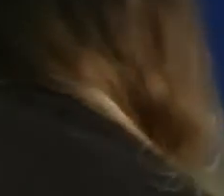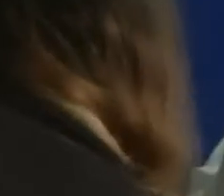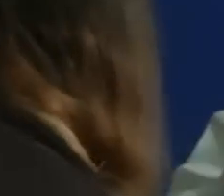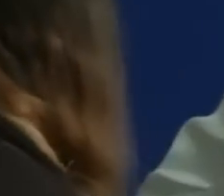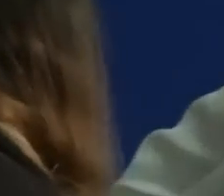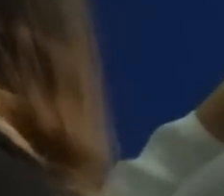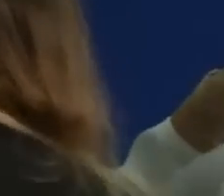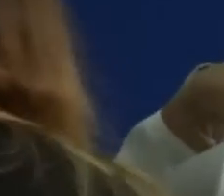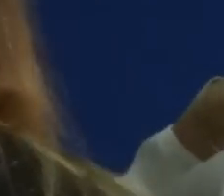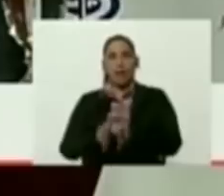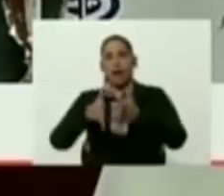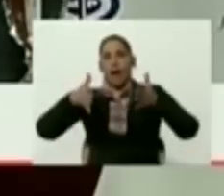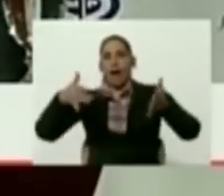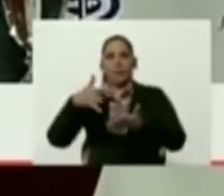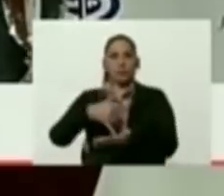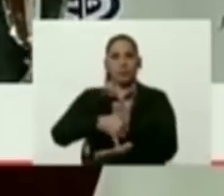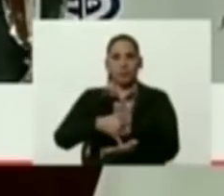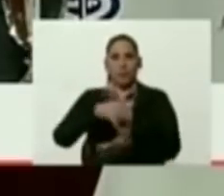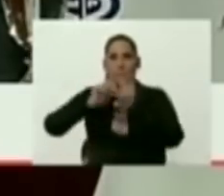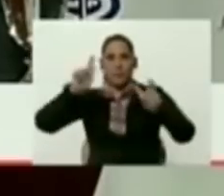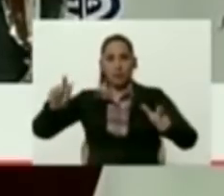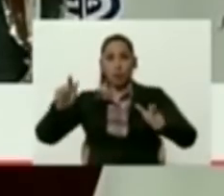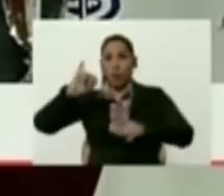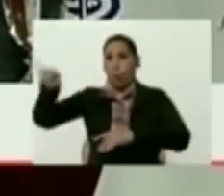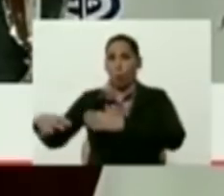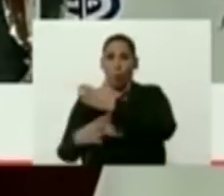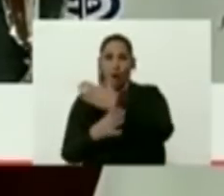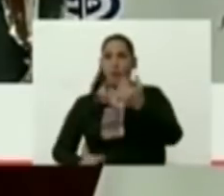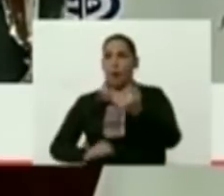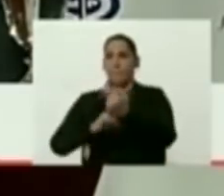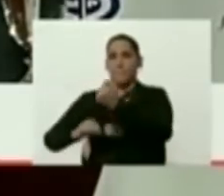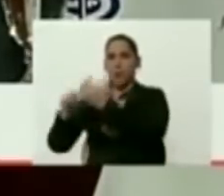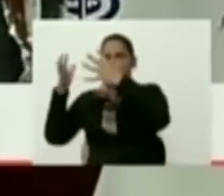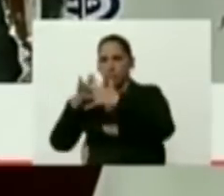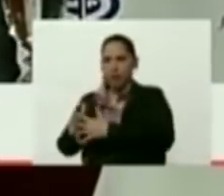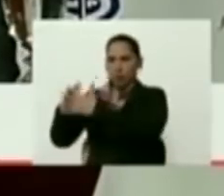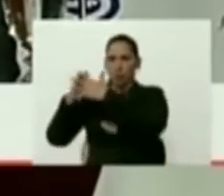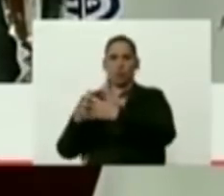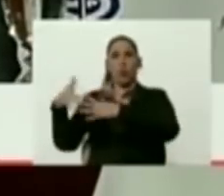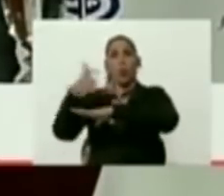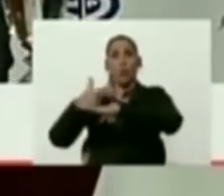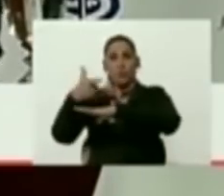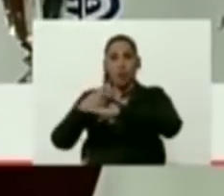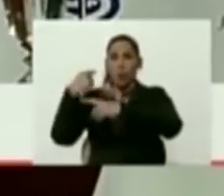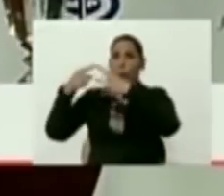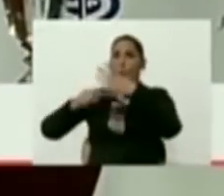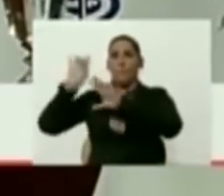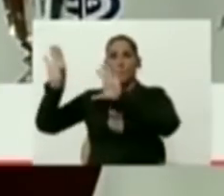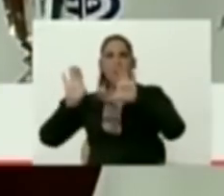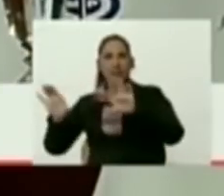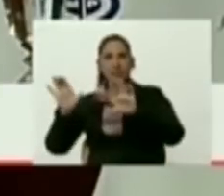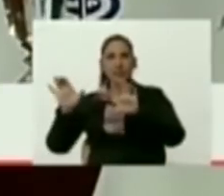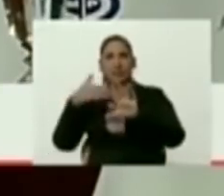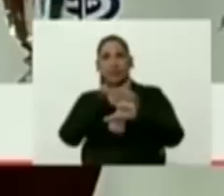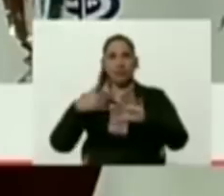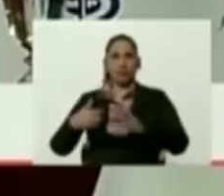de los hechos. El ciudadano Guaidó, con apoyo de los Estados Unidos y gobiernos extranjeros, ha pretendido